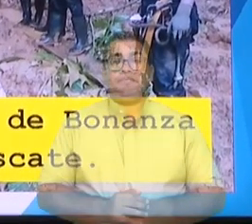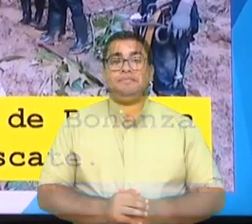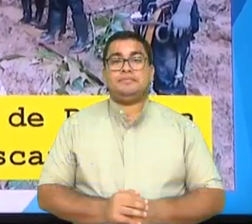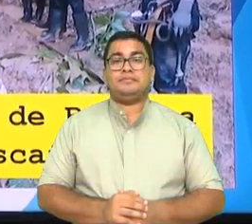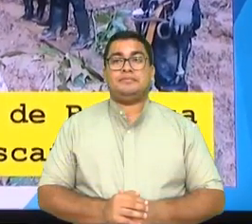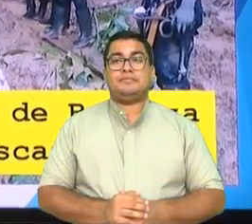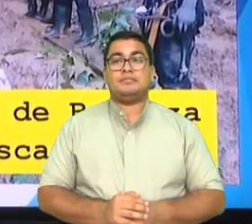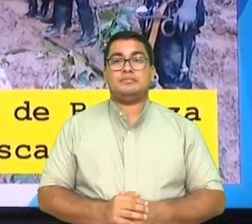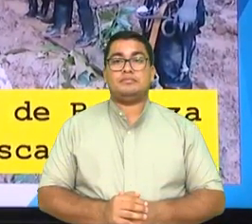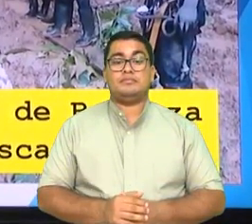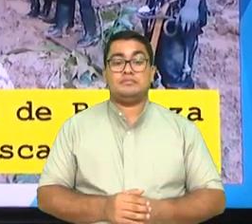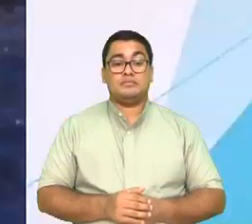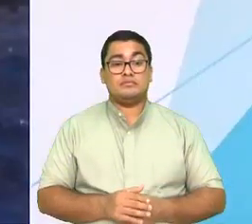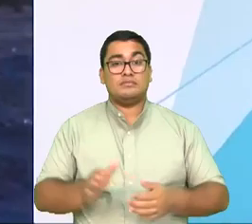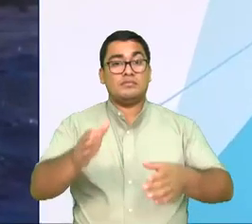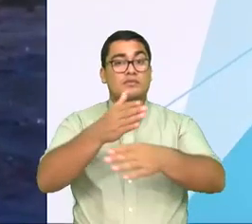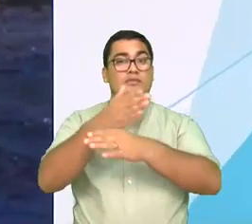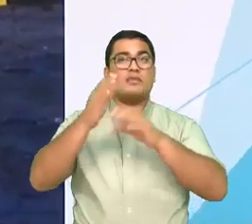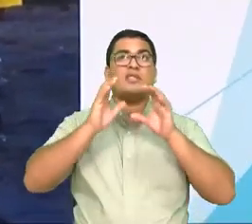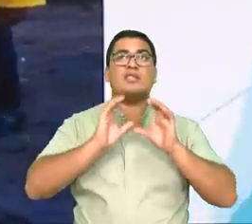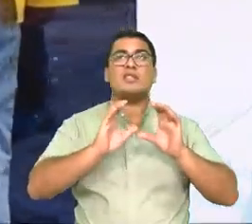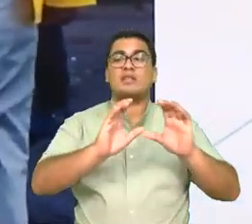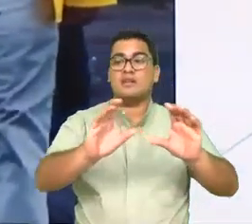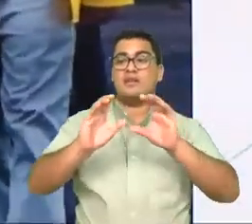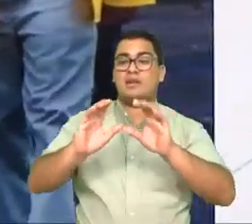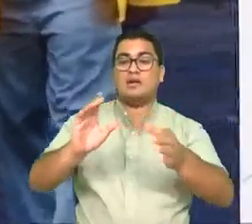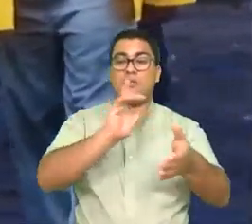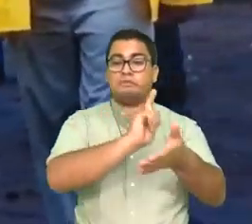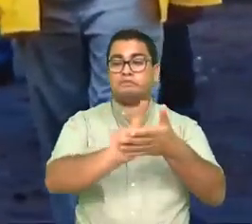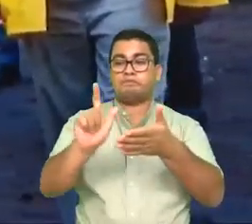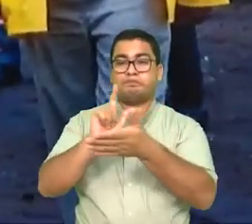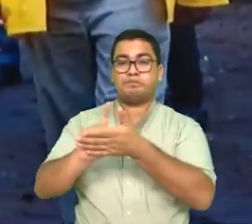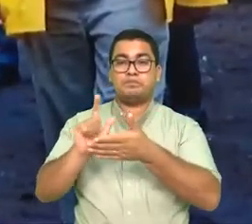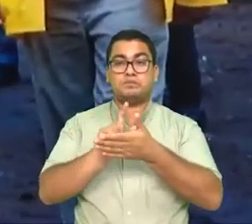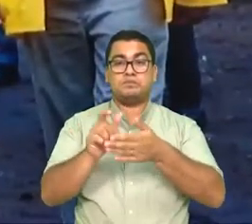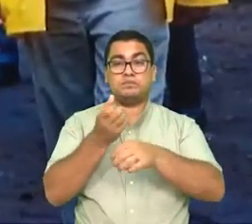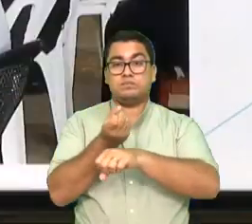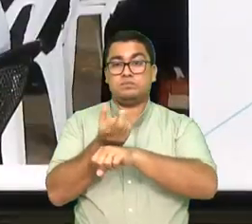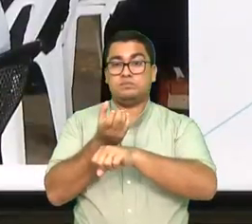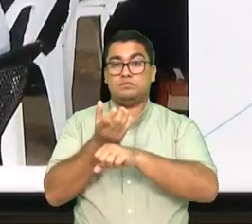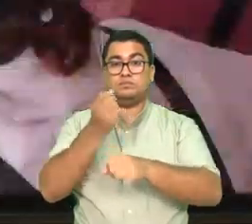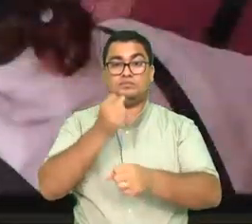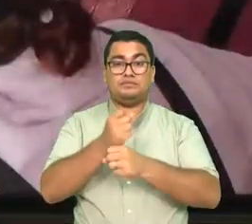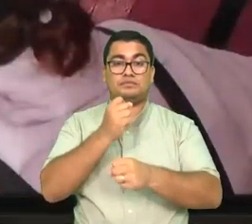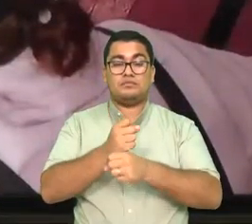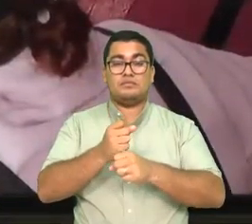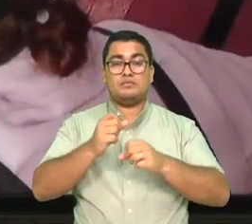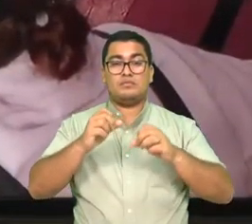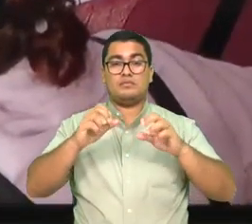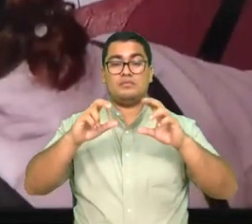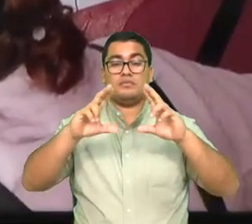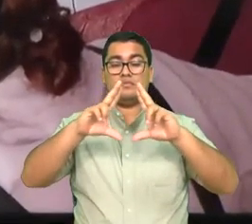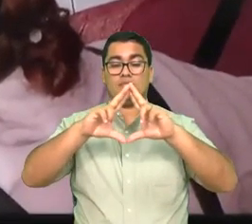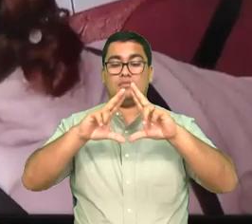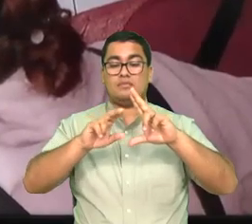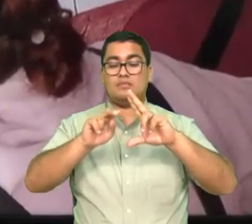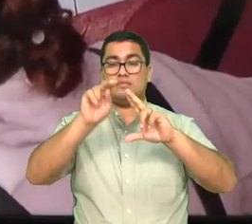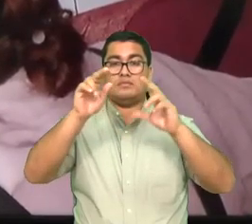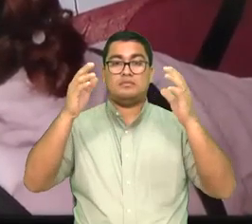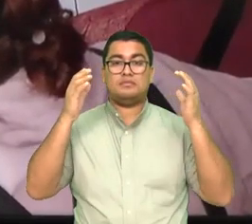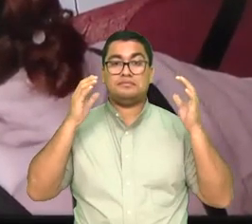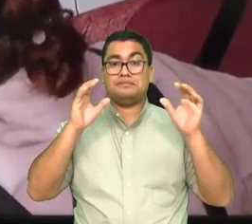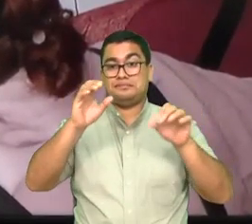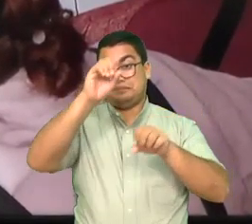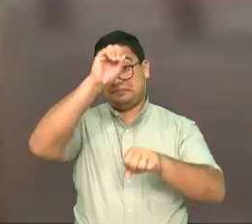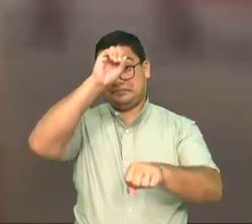La limpieza y despeje de calles es una de las tareas emprendidas por las alcaldías del Caribe Norte y Triángulo Minero, donde hay